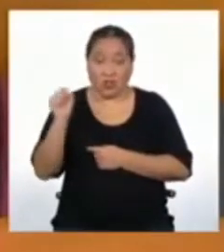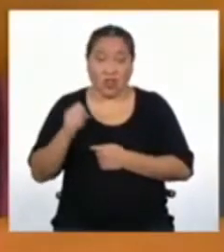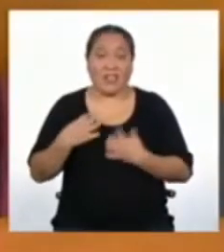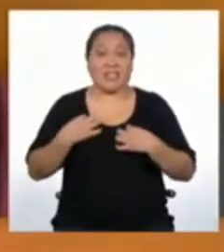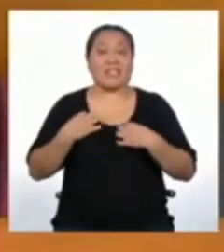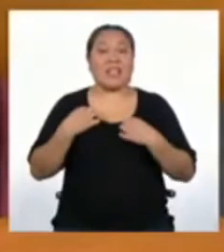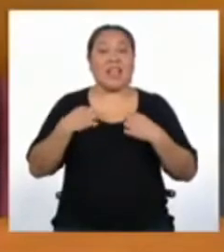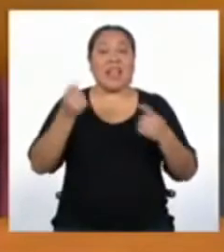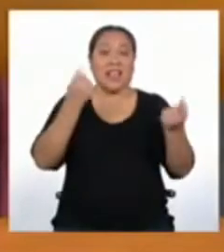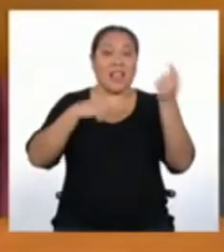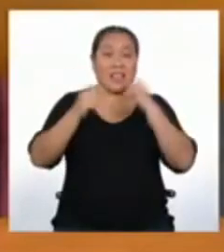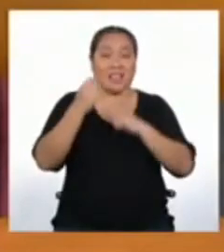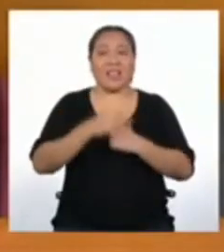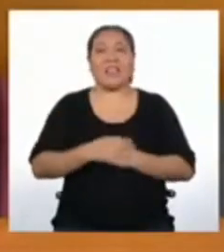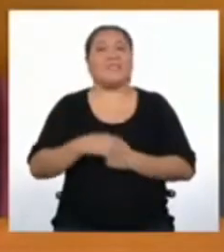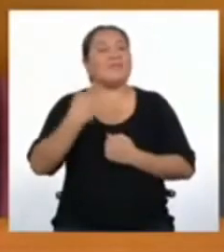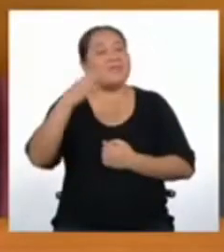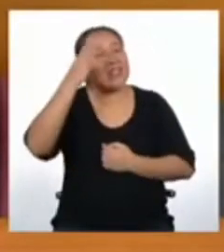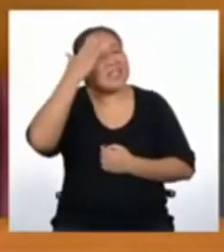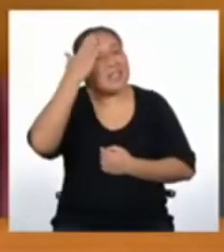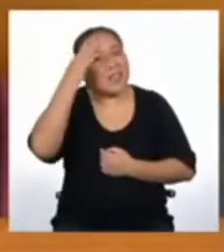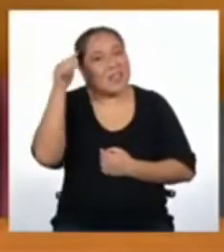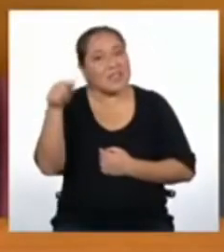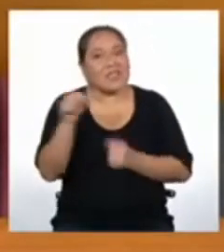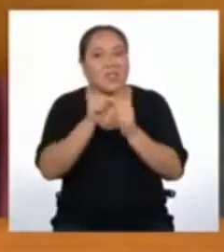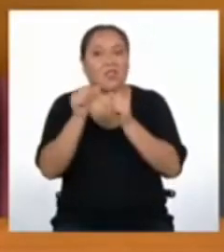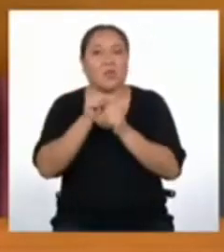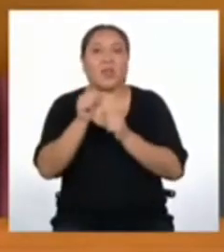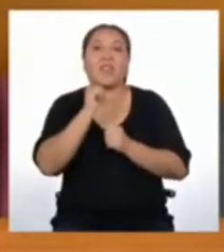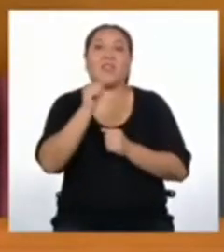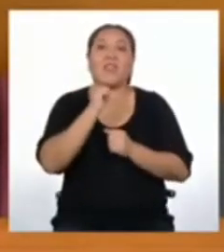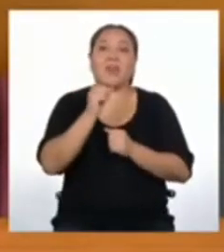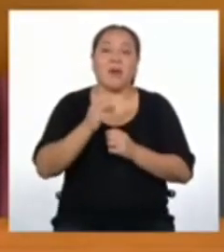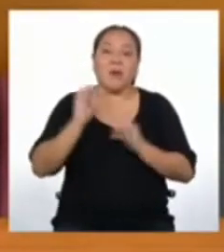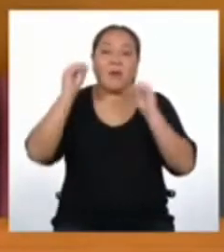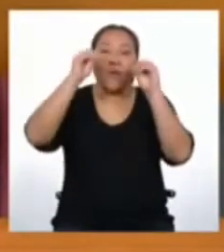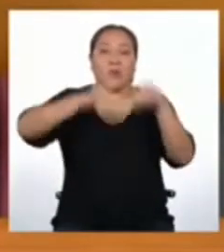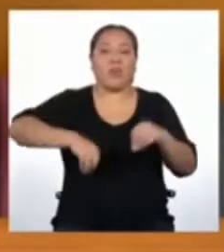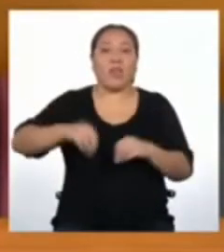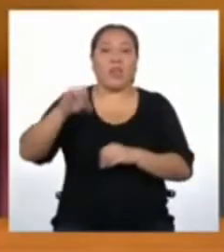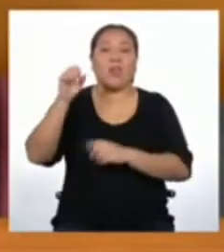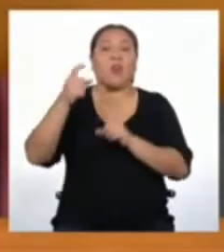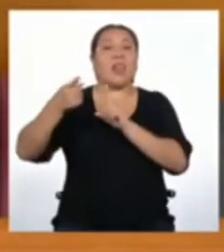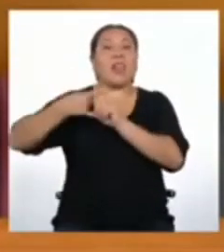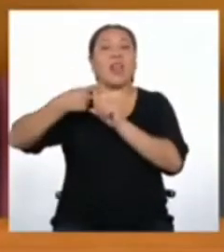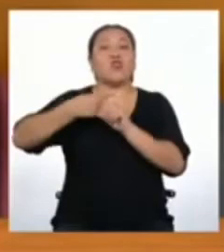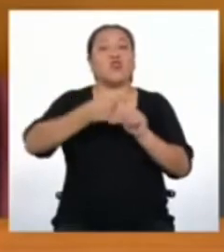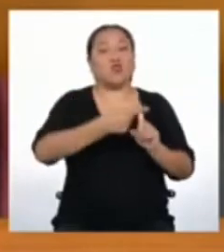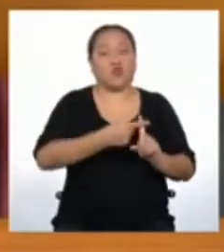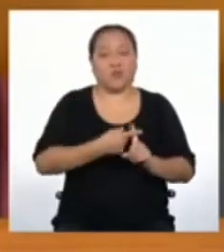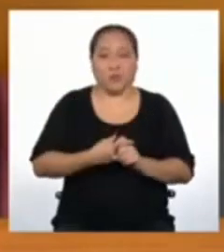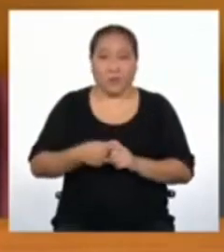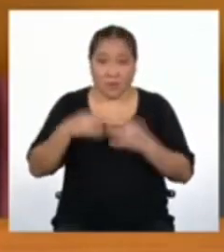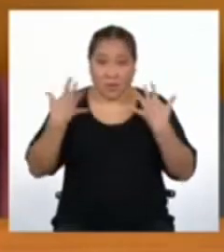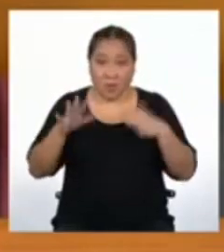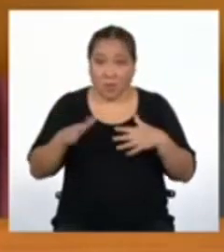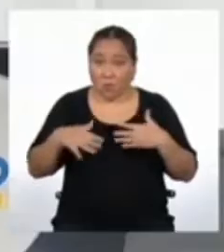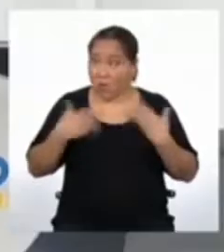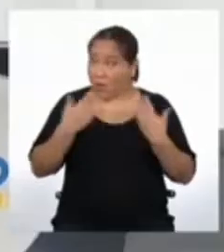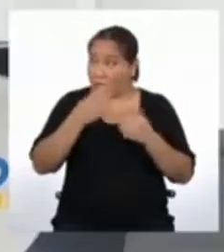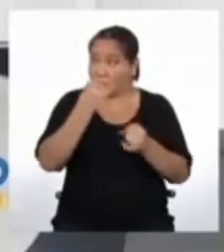tienes el dato que te faltaba para aplicar la fórmula de la suma de términos. ¿Crees que puedas terminarla con las chicas y